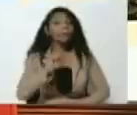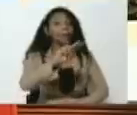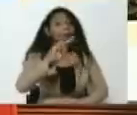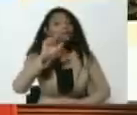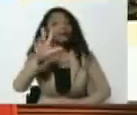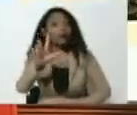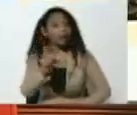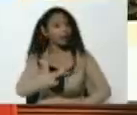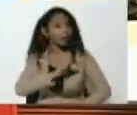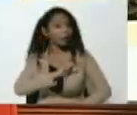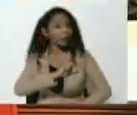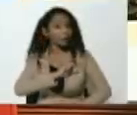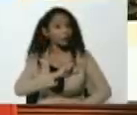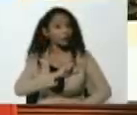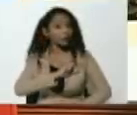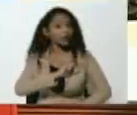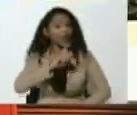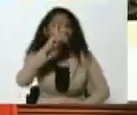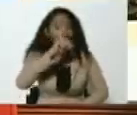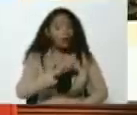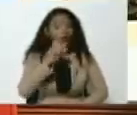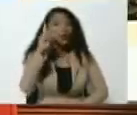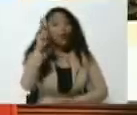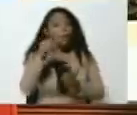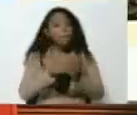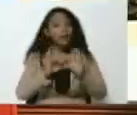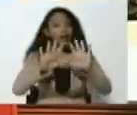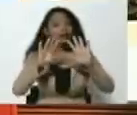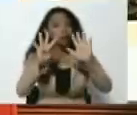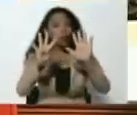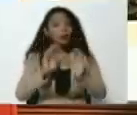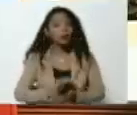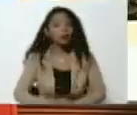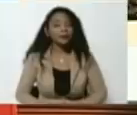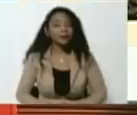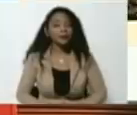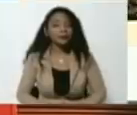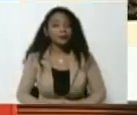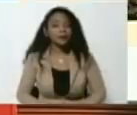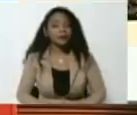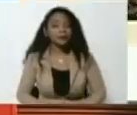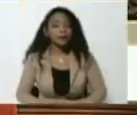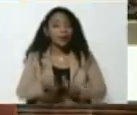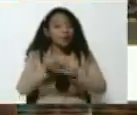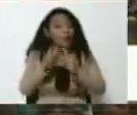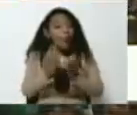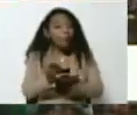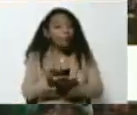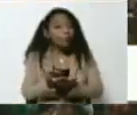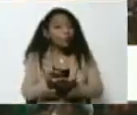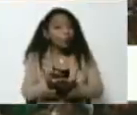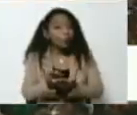23 de enero del año 2019. El mundo